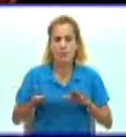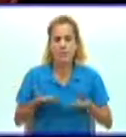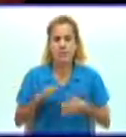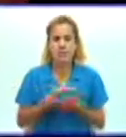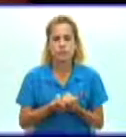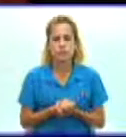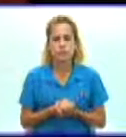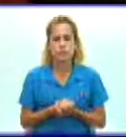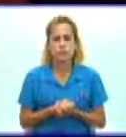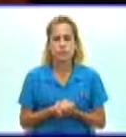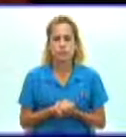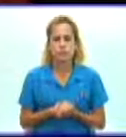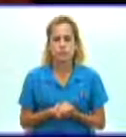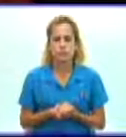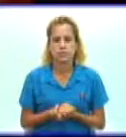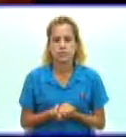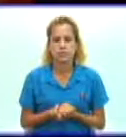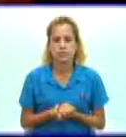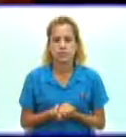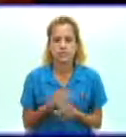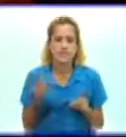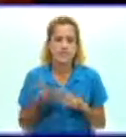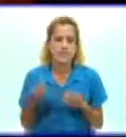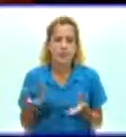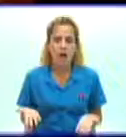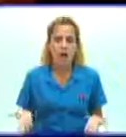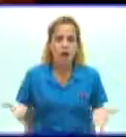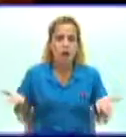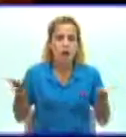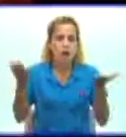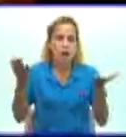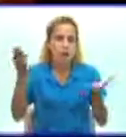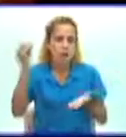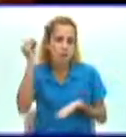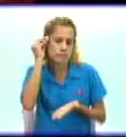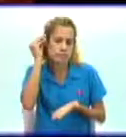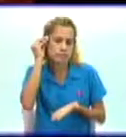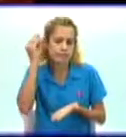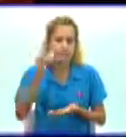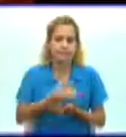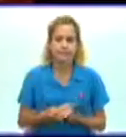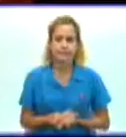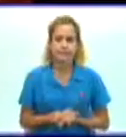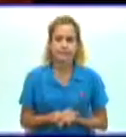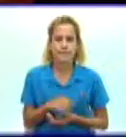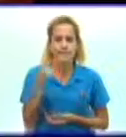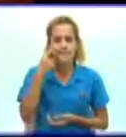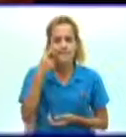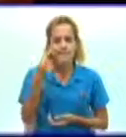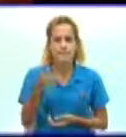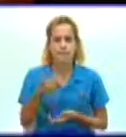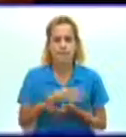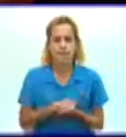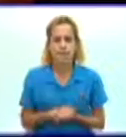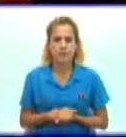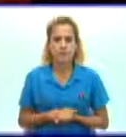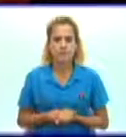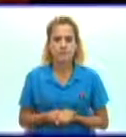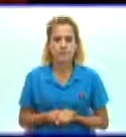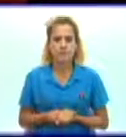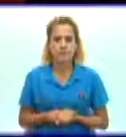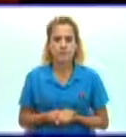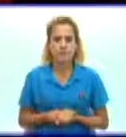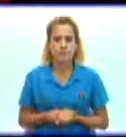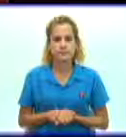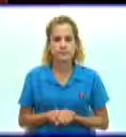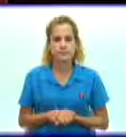pos de elevar su conocimiento y su preparación. Vamos a ver entonces la otra actividad que aquí les